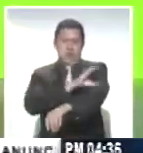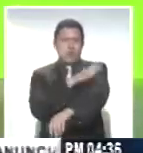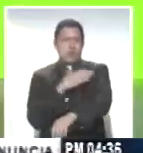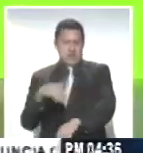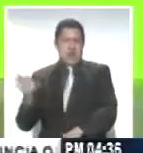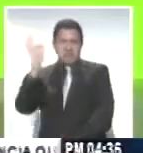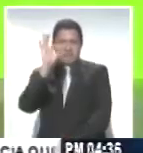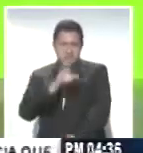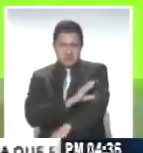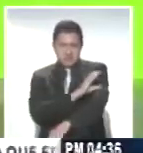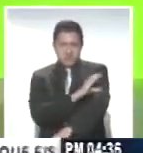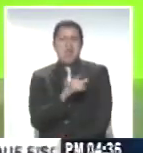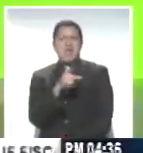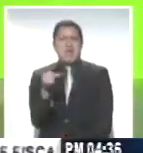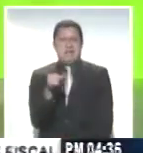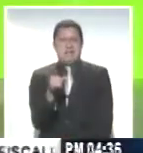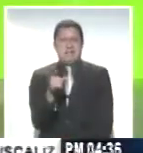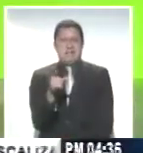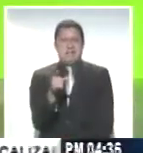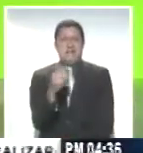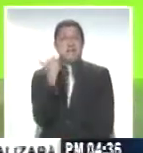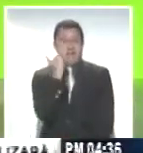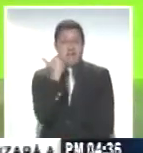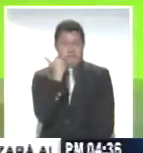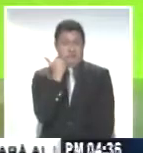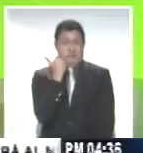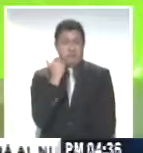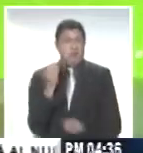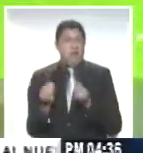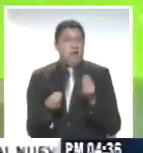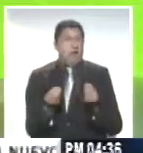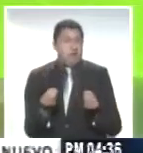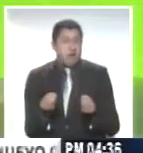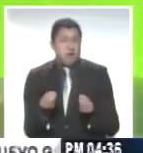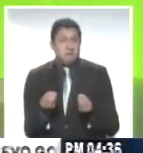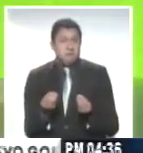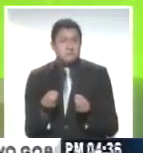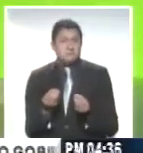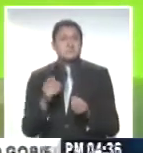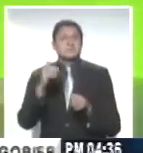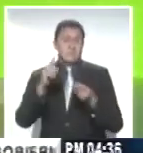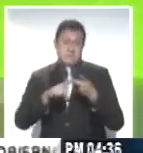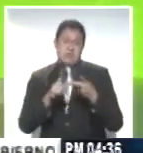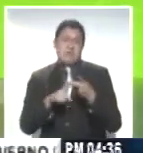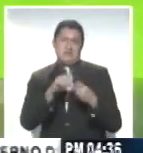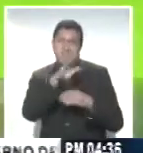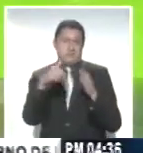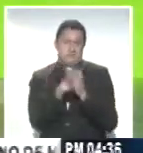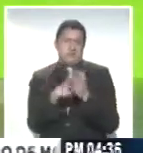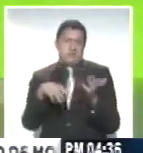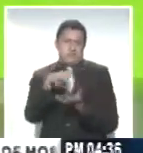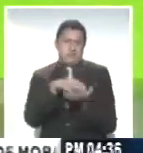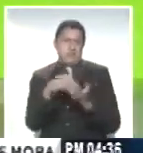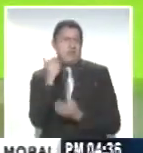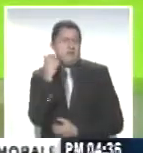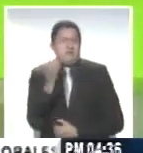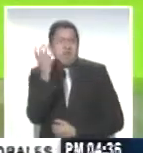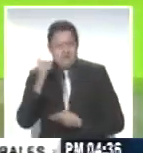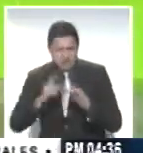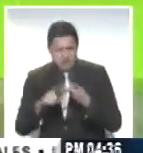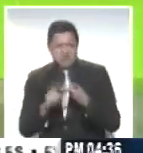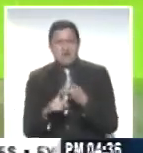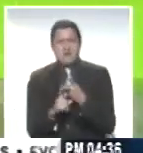chikungunya. Recordemos que esta patología produce, además de todos los trastornos de la fiebre